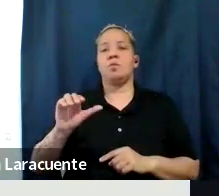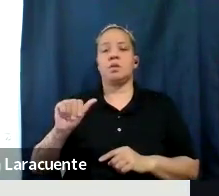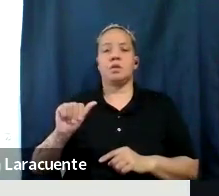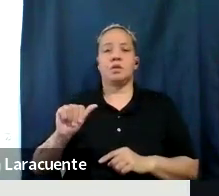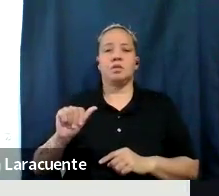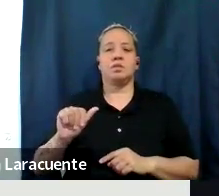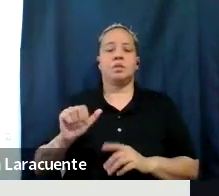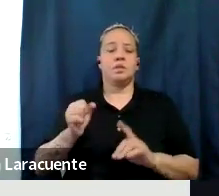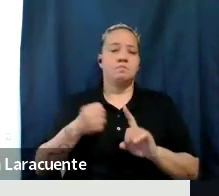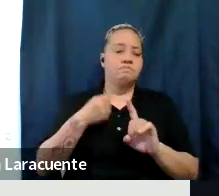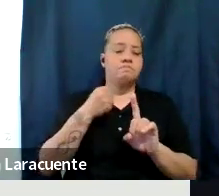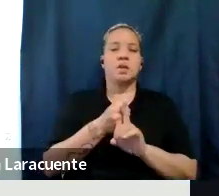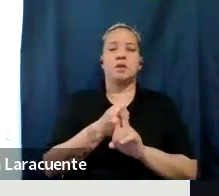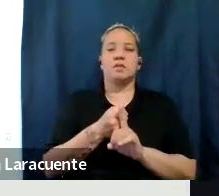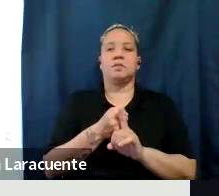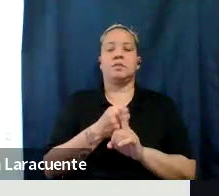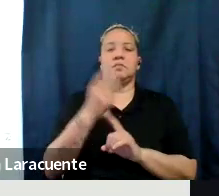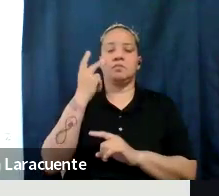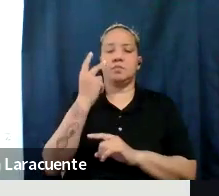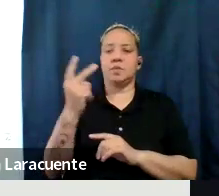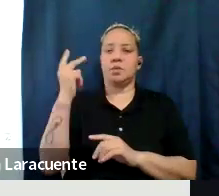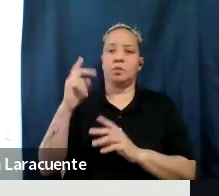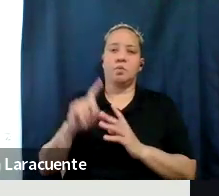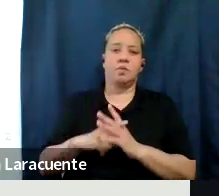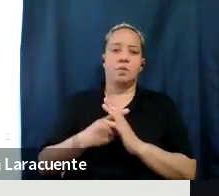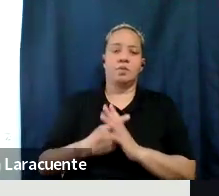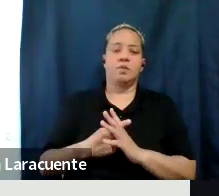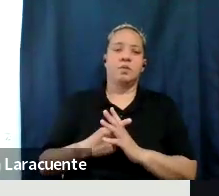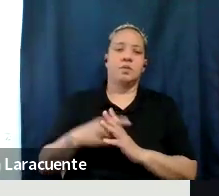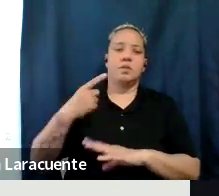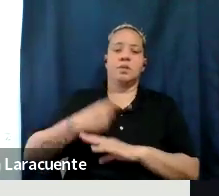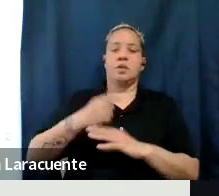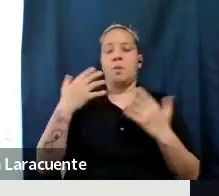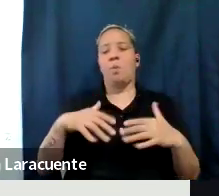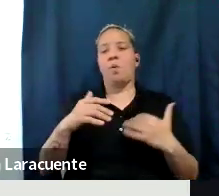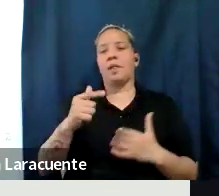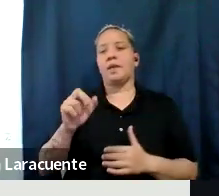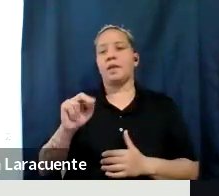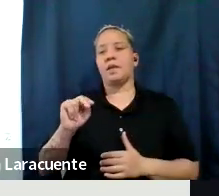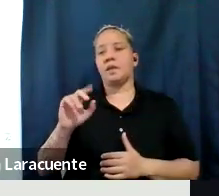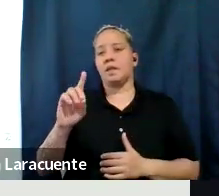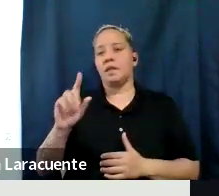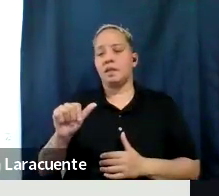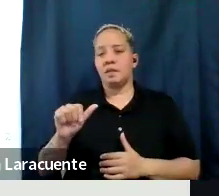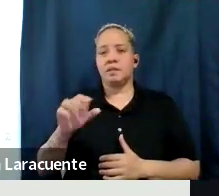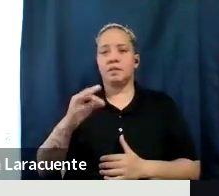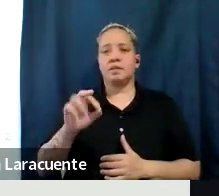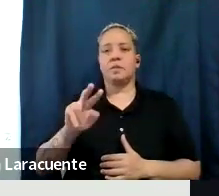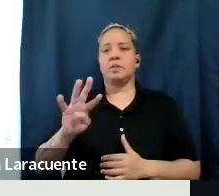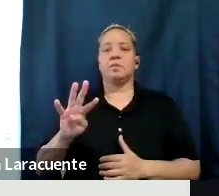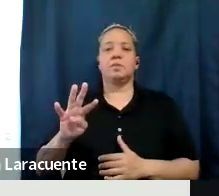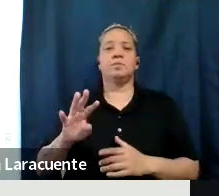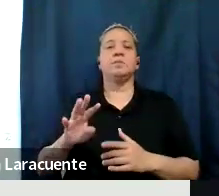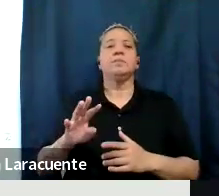ese golpetazo, empieza a rememorar aquellos días luminosos de Granada de 1924 que pasó junto a